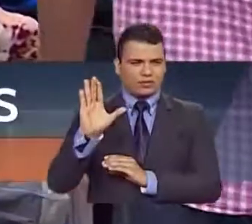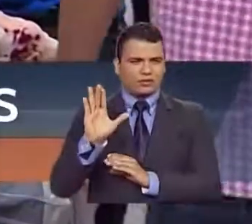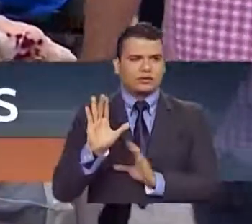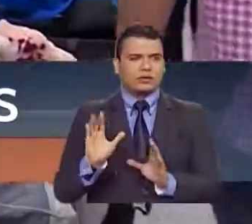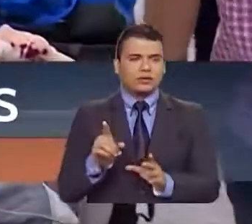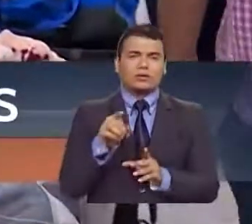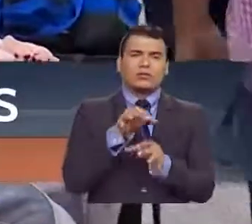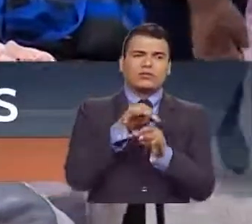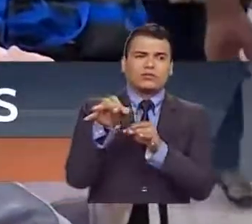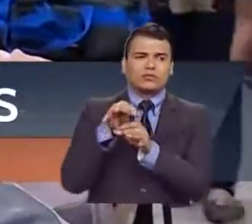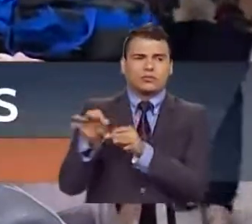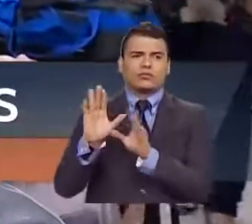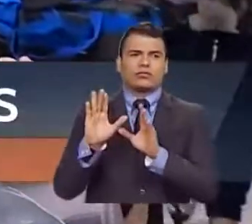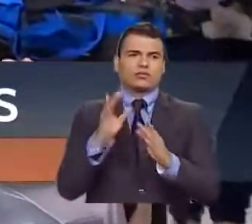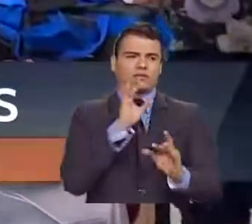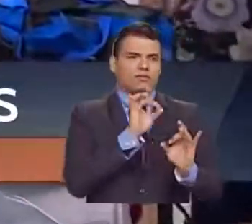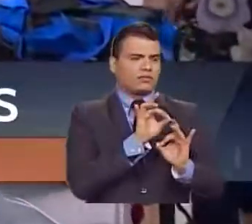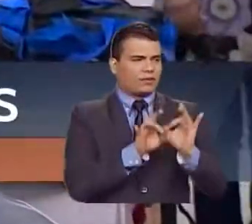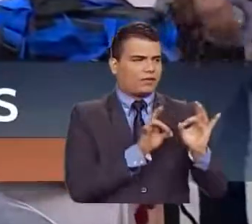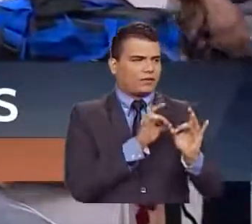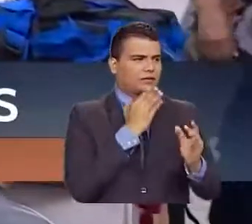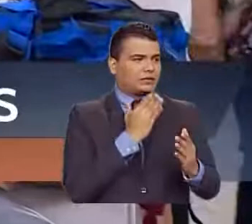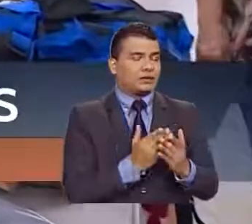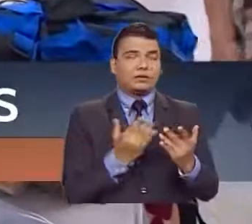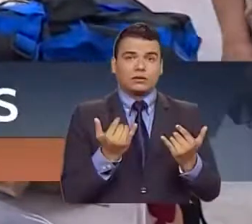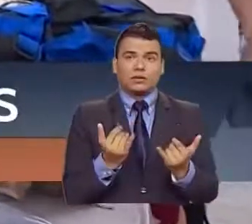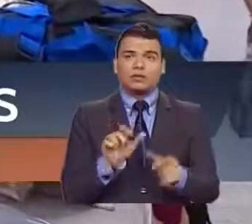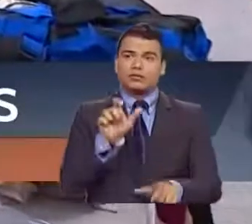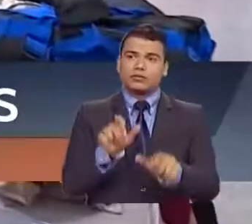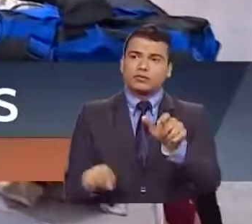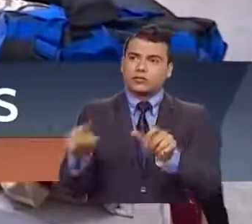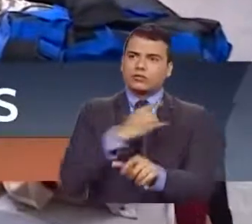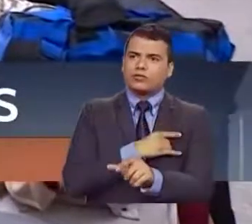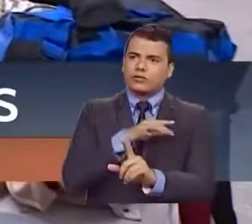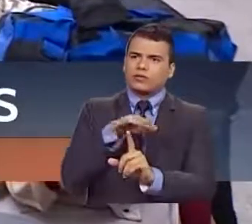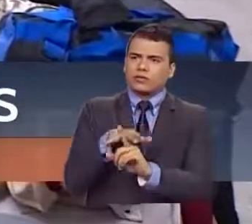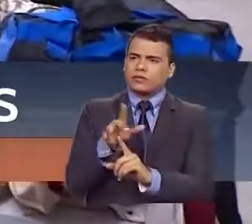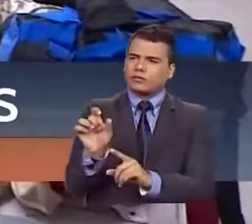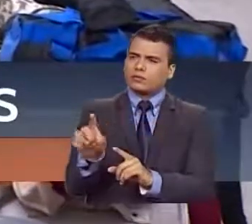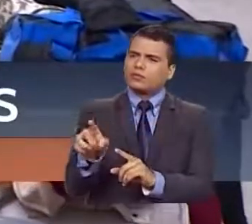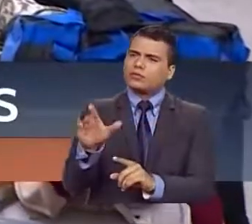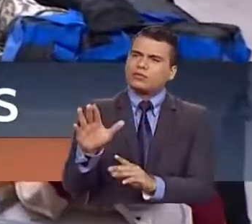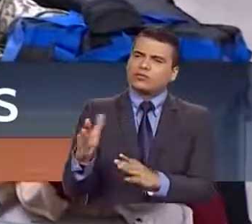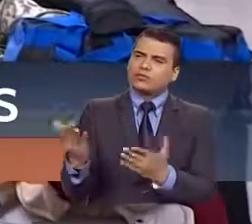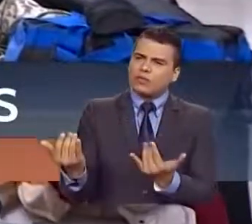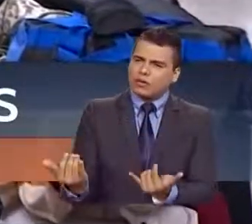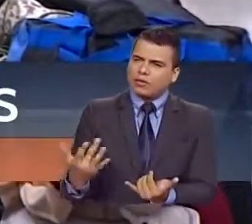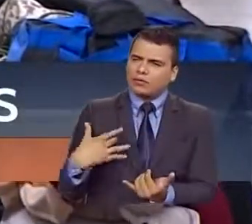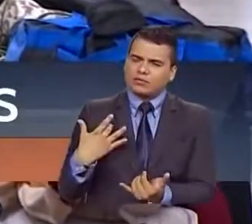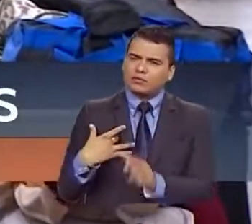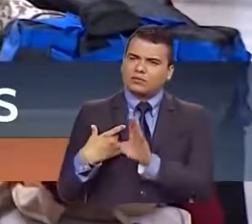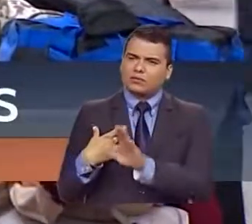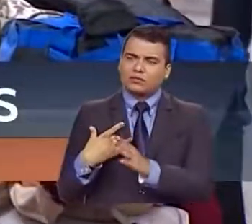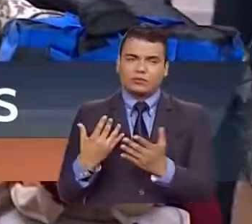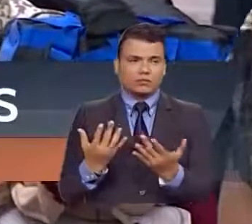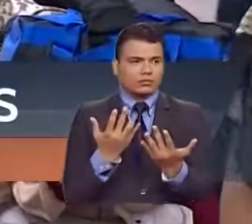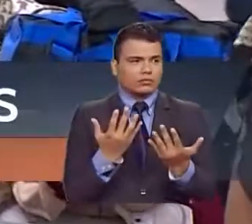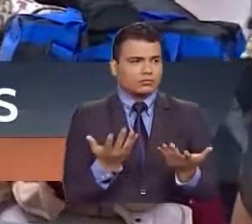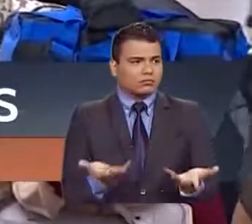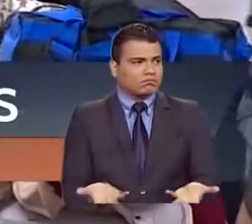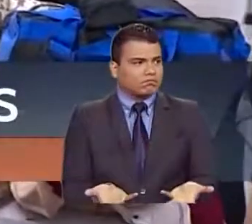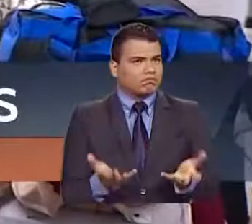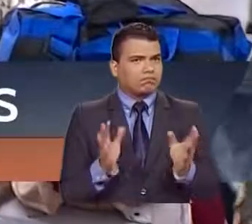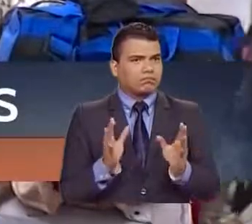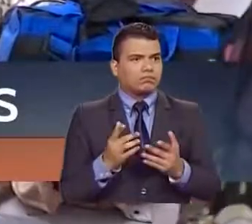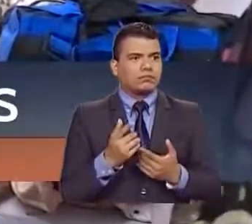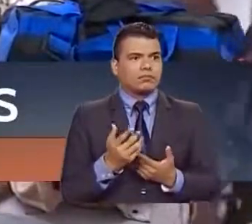sitios diferentes. Perfecto, muchas gracias. Vamos a hablar con los usuarios afectados. Permítame, ¿cómo se encuentran en estos momentos? Aquí contrariado porque